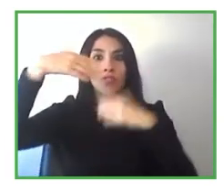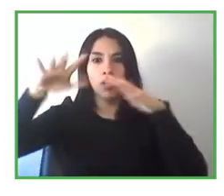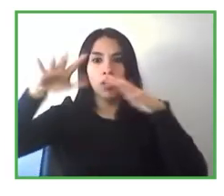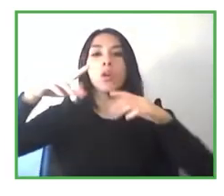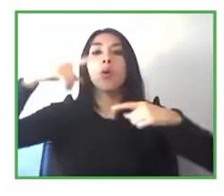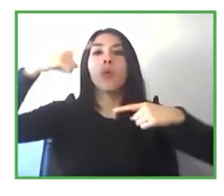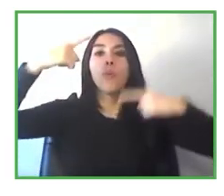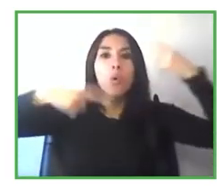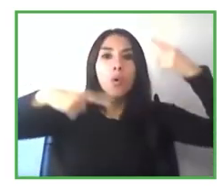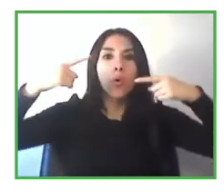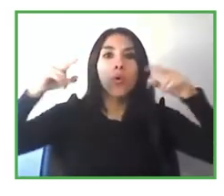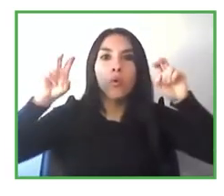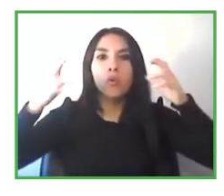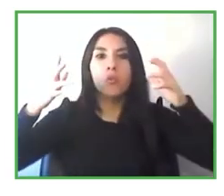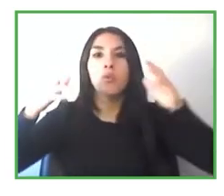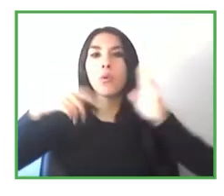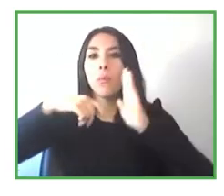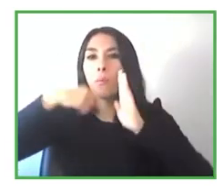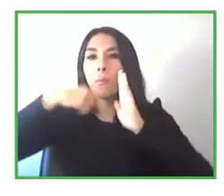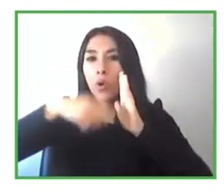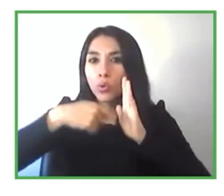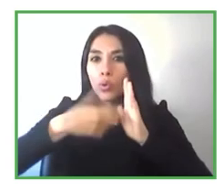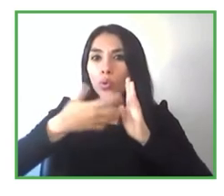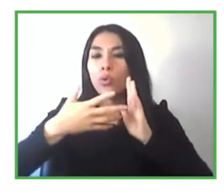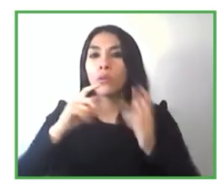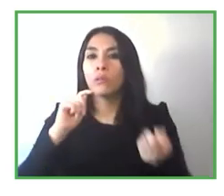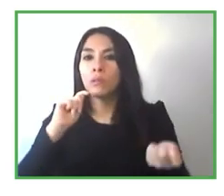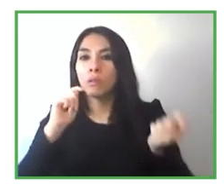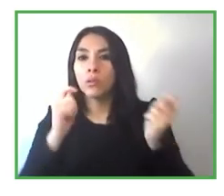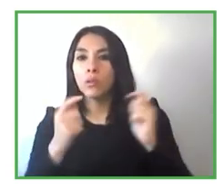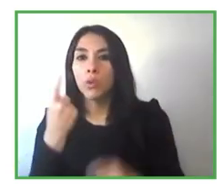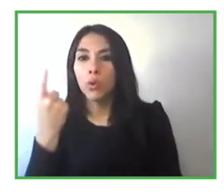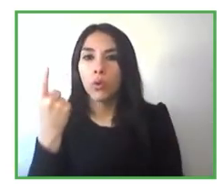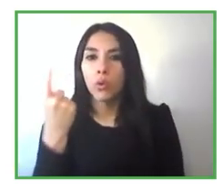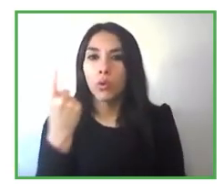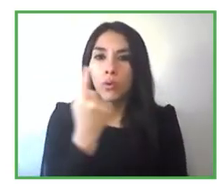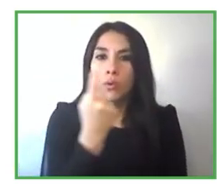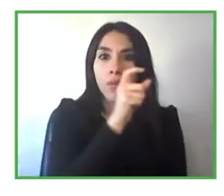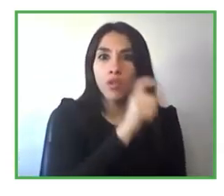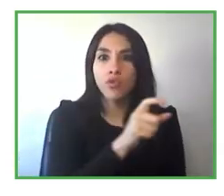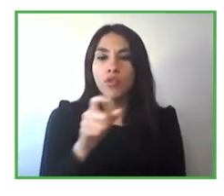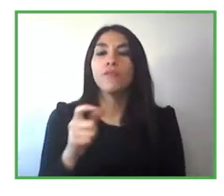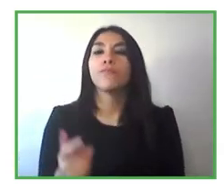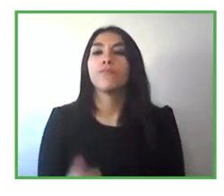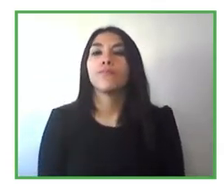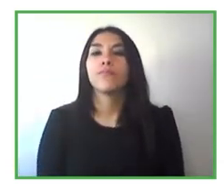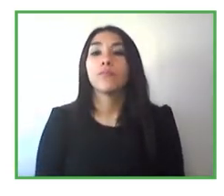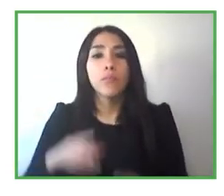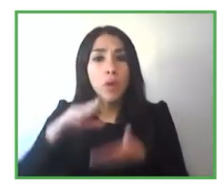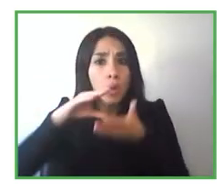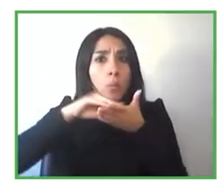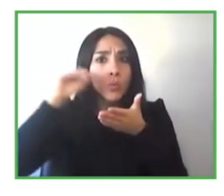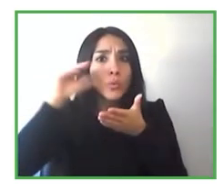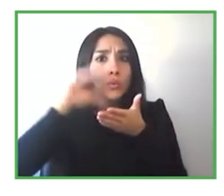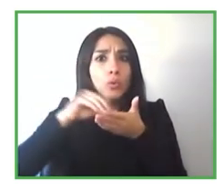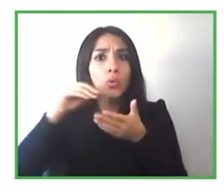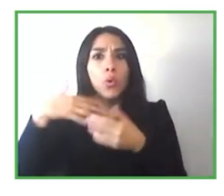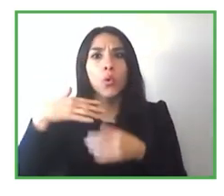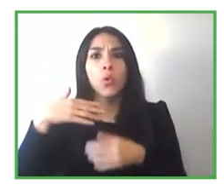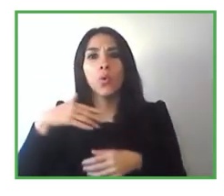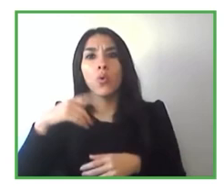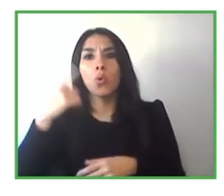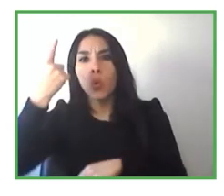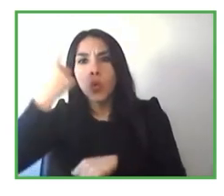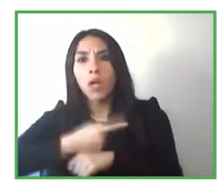situación. Así es que sí, aprendemos de todo, de lo bueno y de lo malo, y evolucionamos y